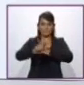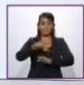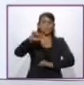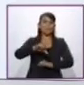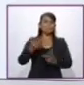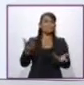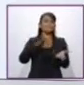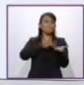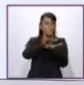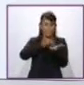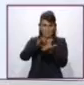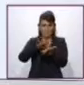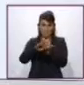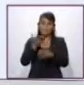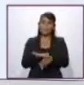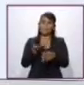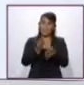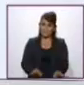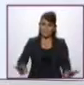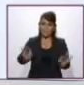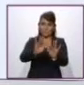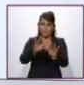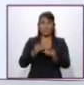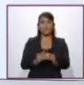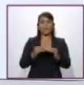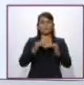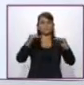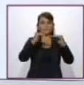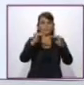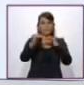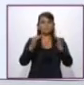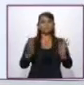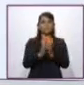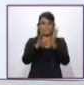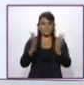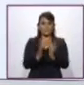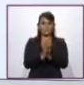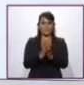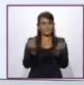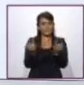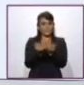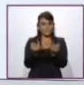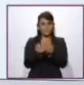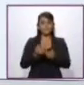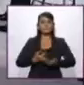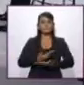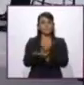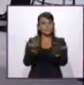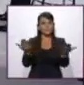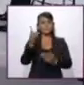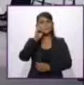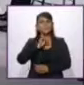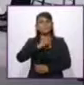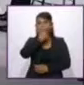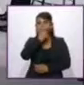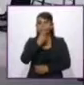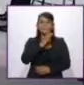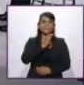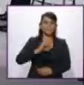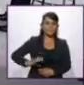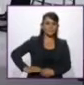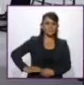apoyan en este importante ejercicio democrático, así también la presencia de las y los candidatos. Y